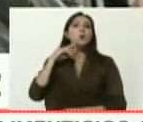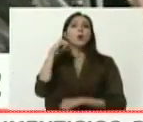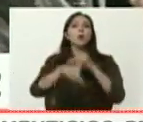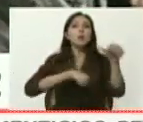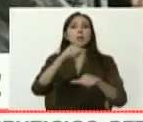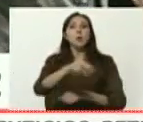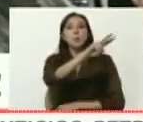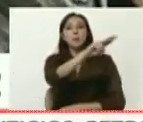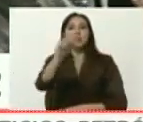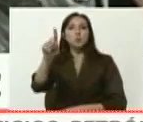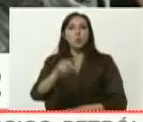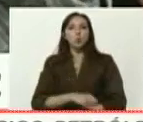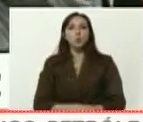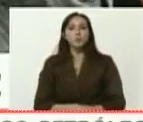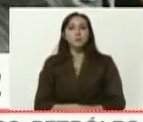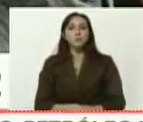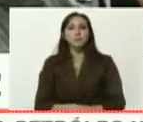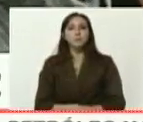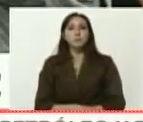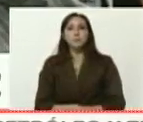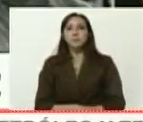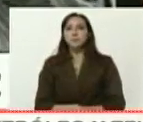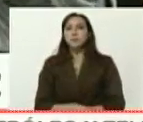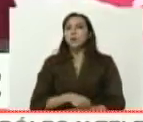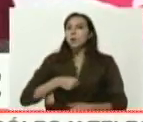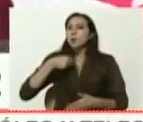XXI. No es una lucha